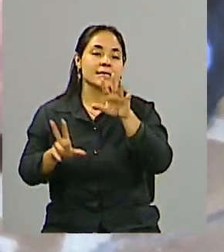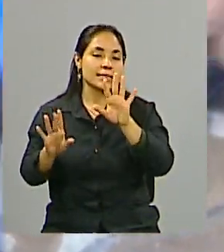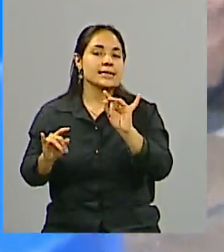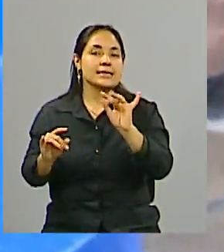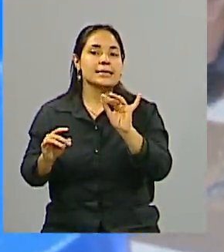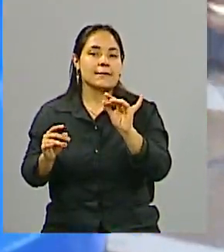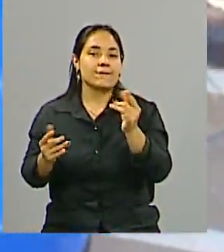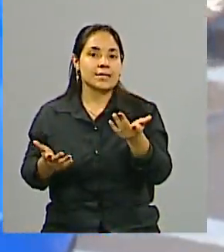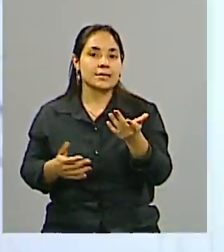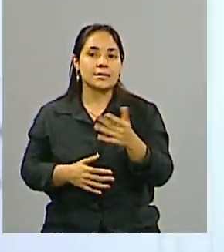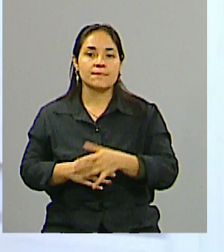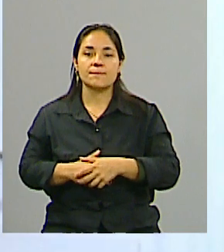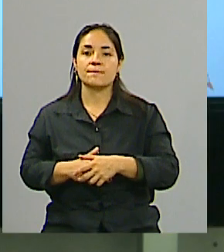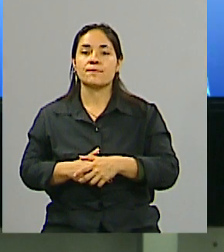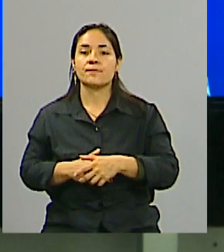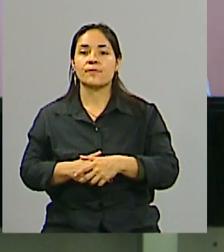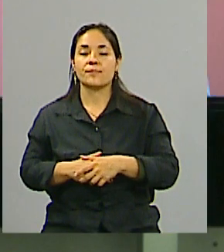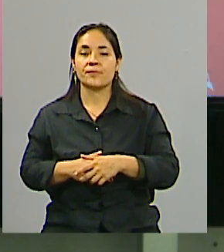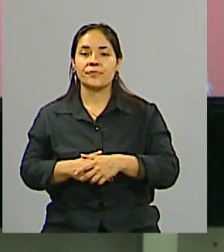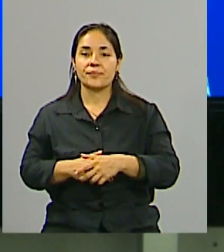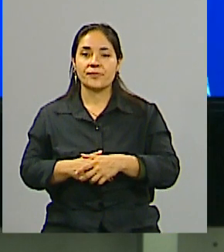general ha habido